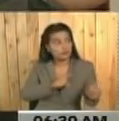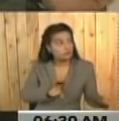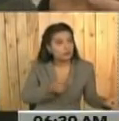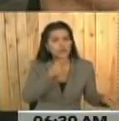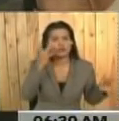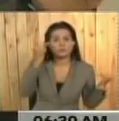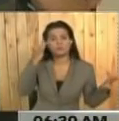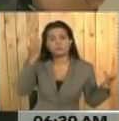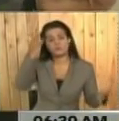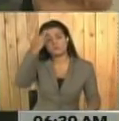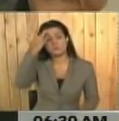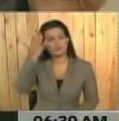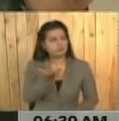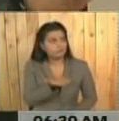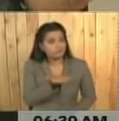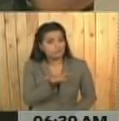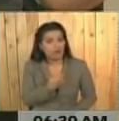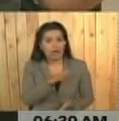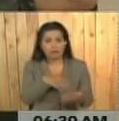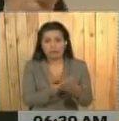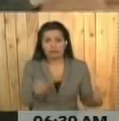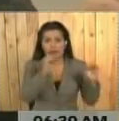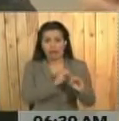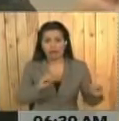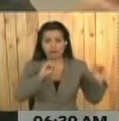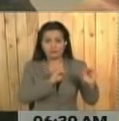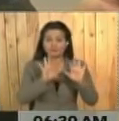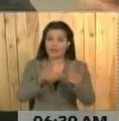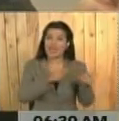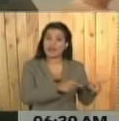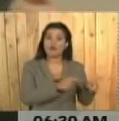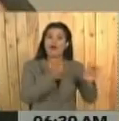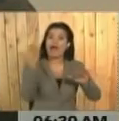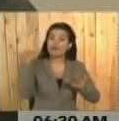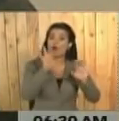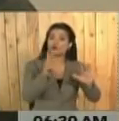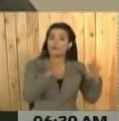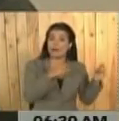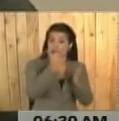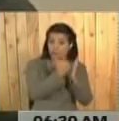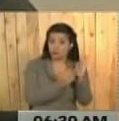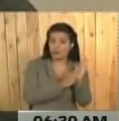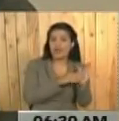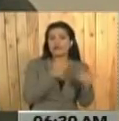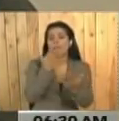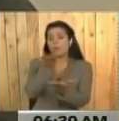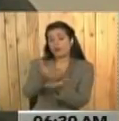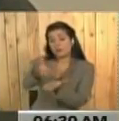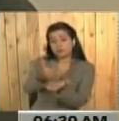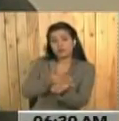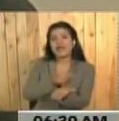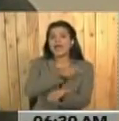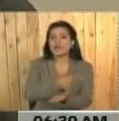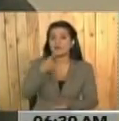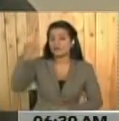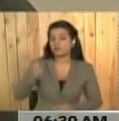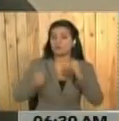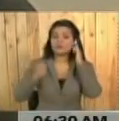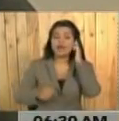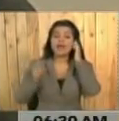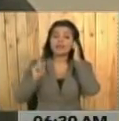eso fue en marzo ahí Ellos hablan de las opciones que tenían ahí sobre la mesa porque es el es a todo trance que ellos quieren